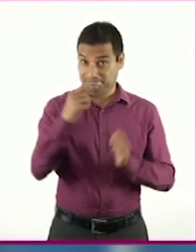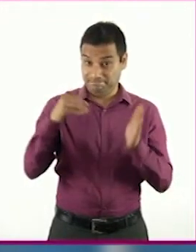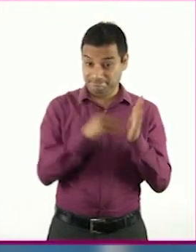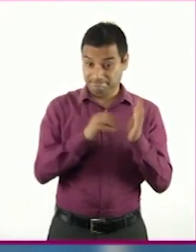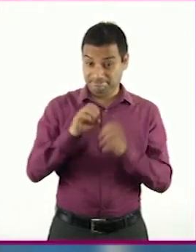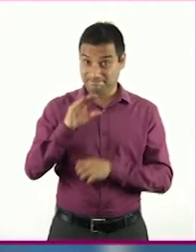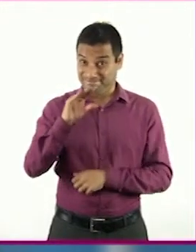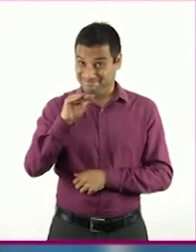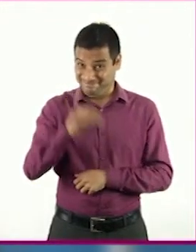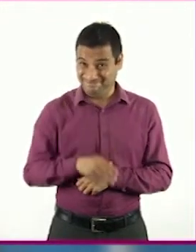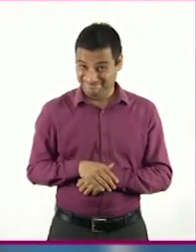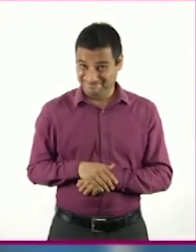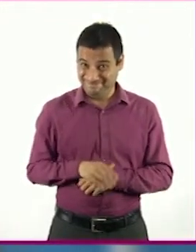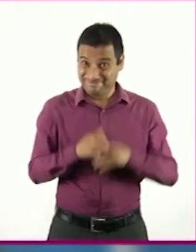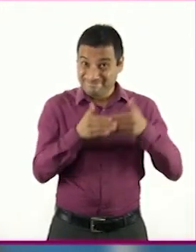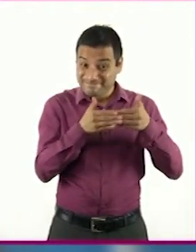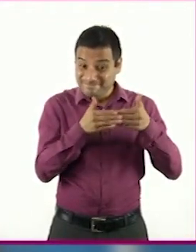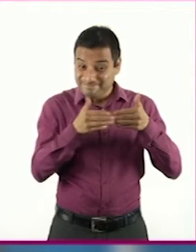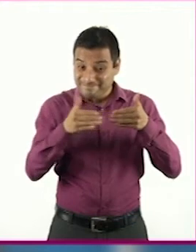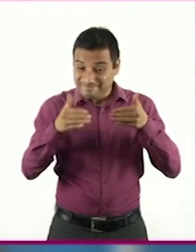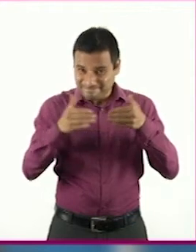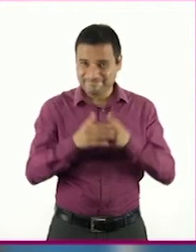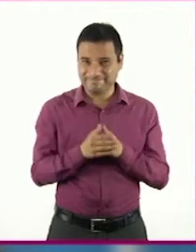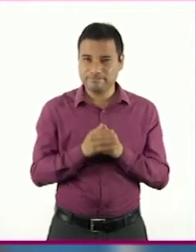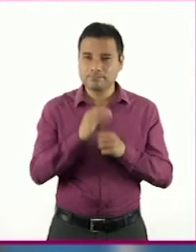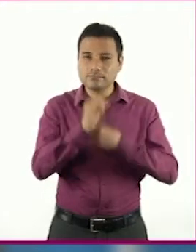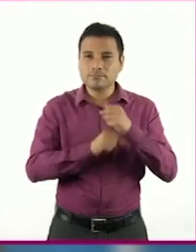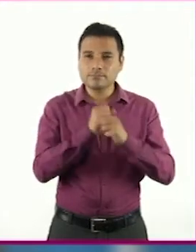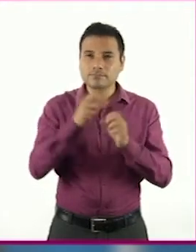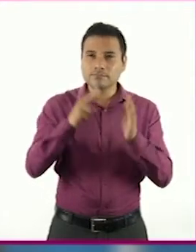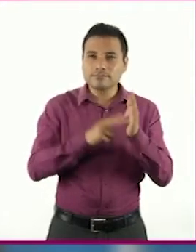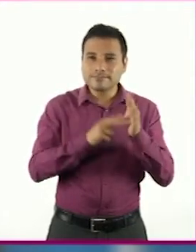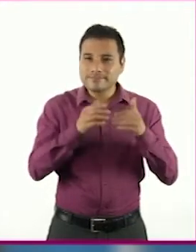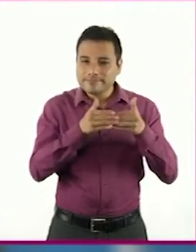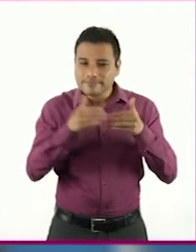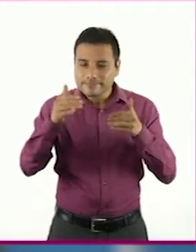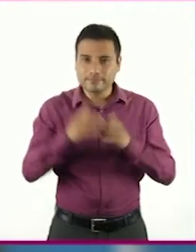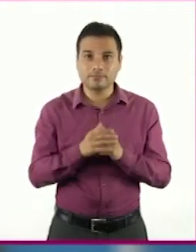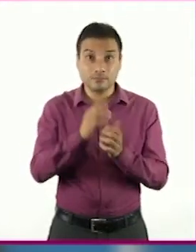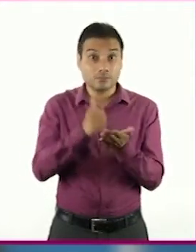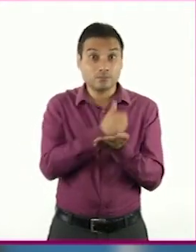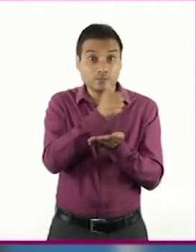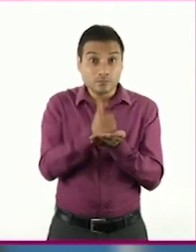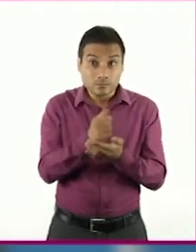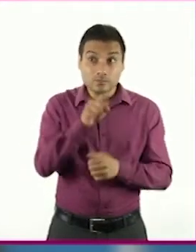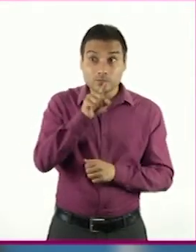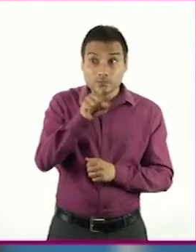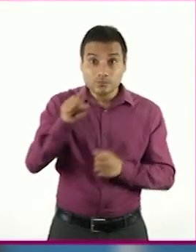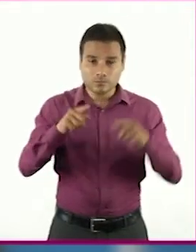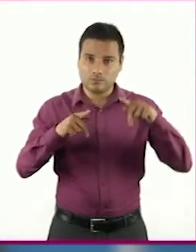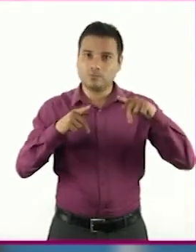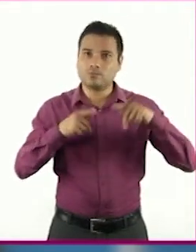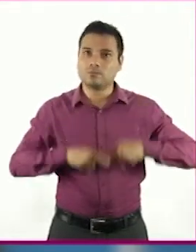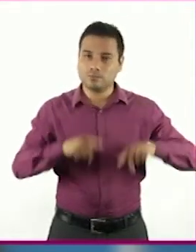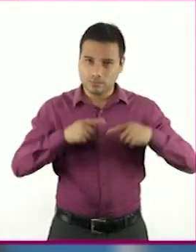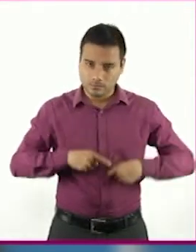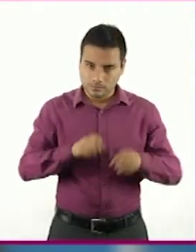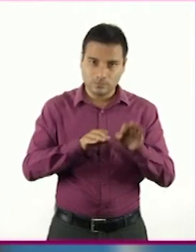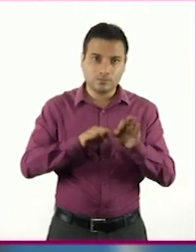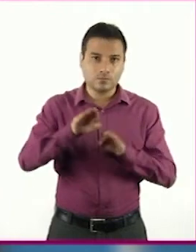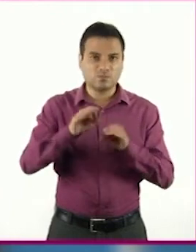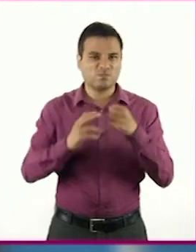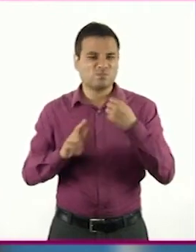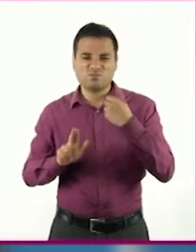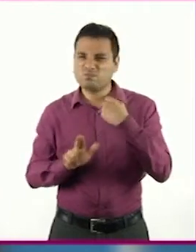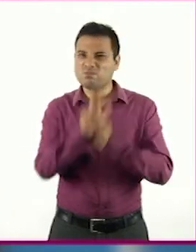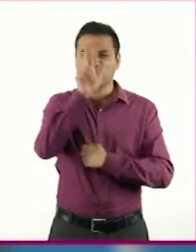y durante los primeros años del siglo XXI, en diferentes ciudades se organizaron huelgas de trabajadores que manifestaron su